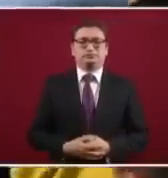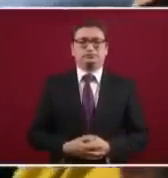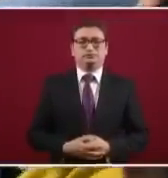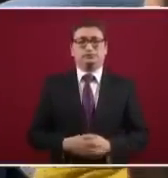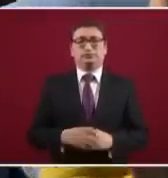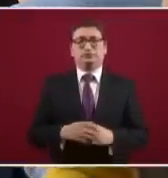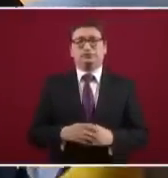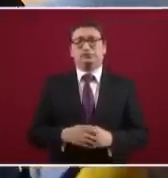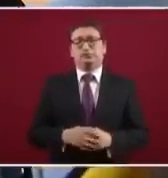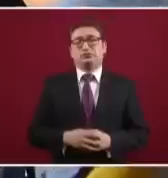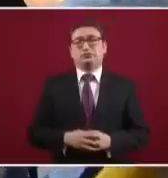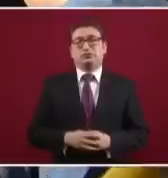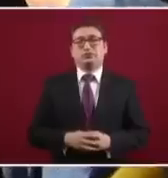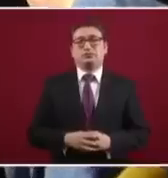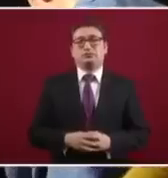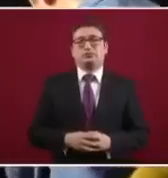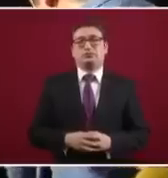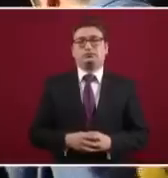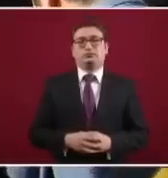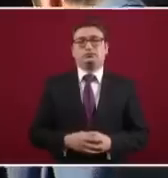o buscar pleito.